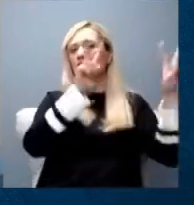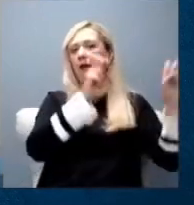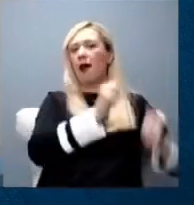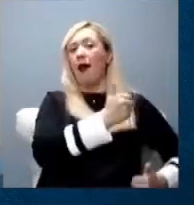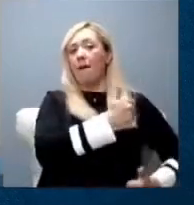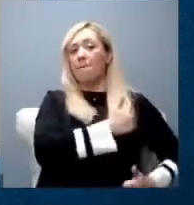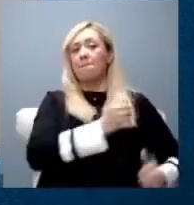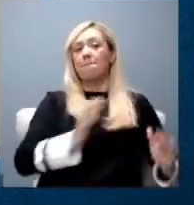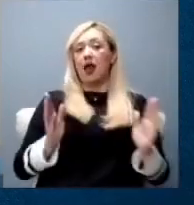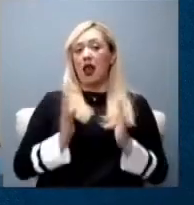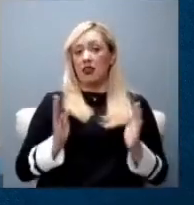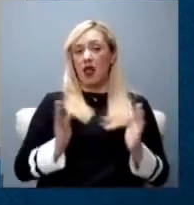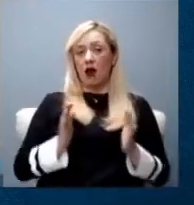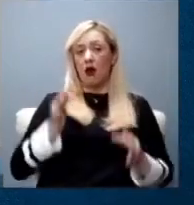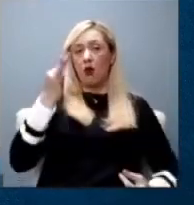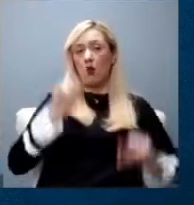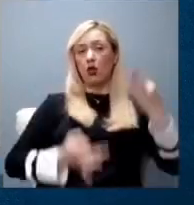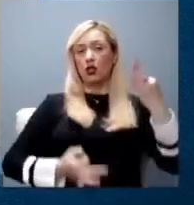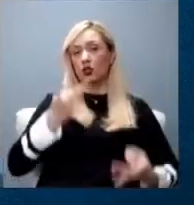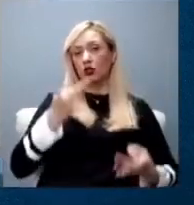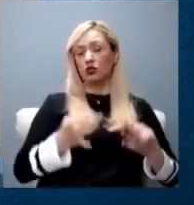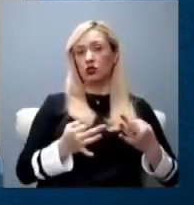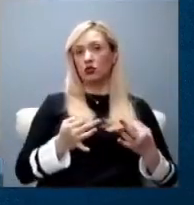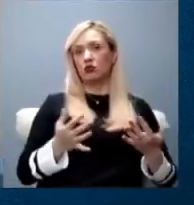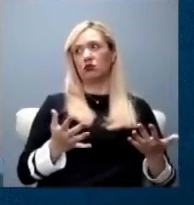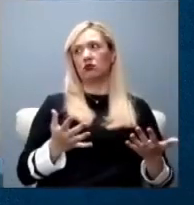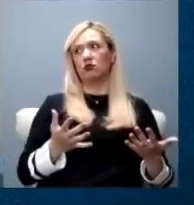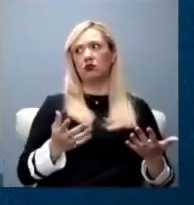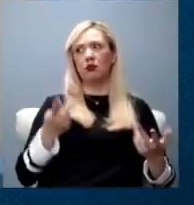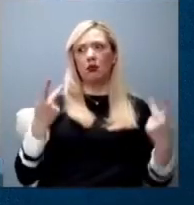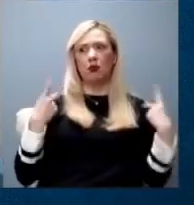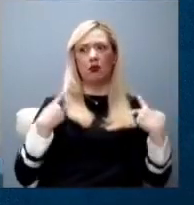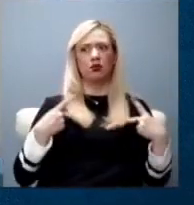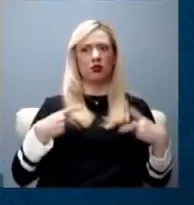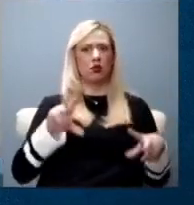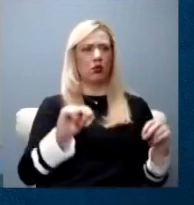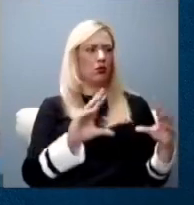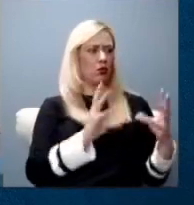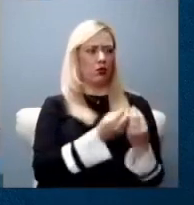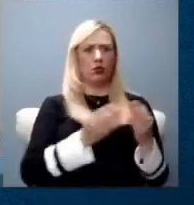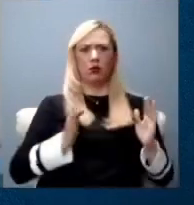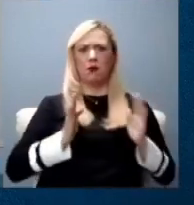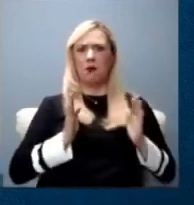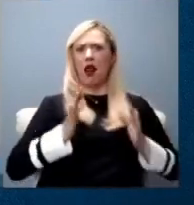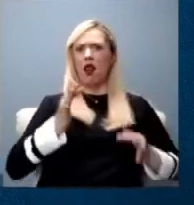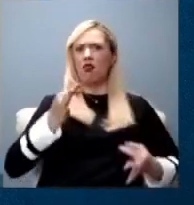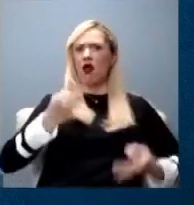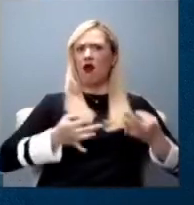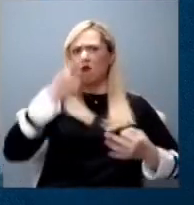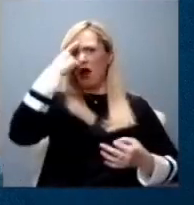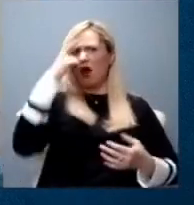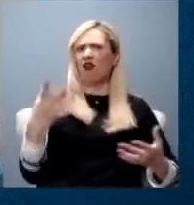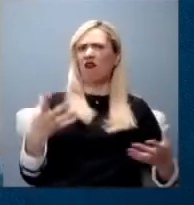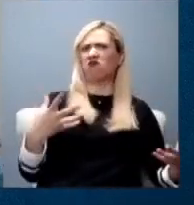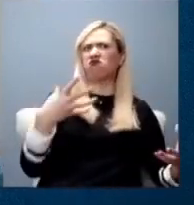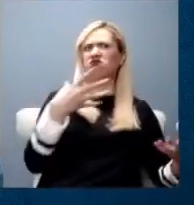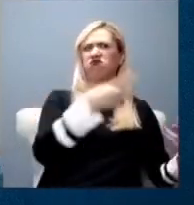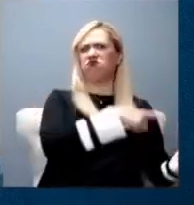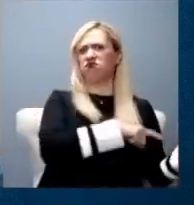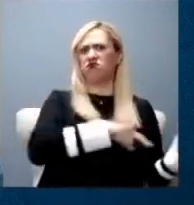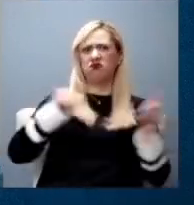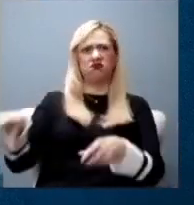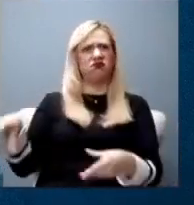o llevaba adelante juicios contra personas que no eran parte de las fuerzas militares. A esas líneas que me parece